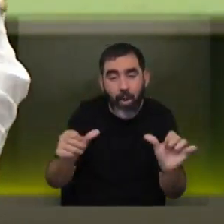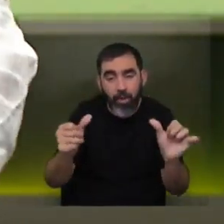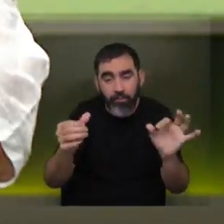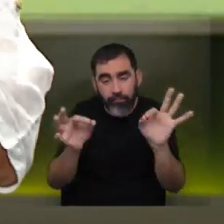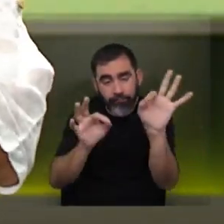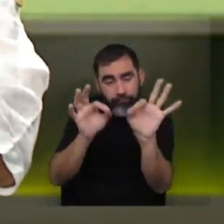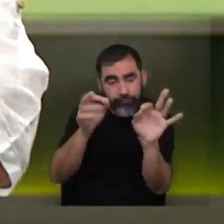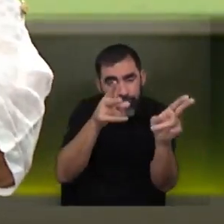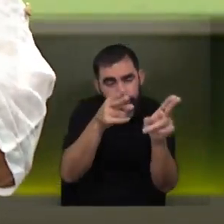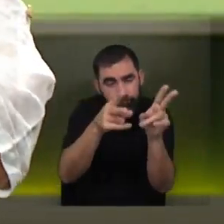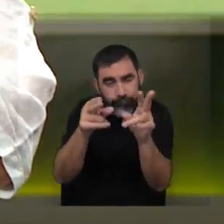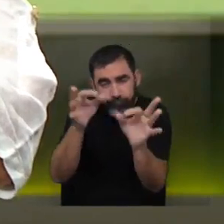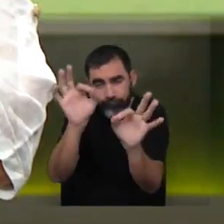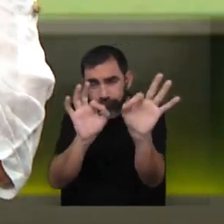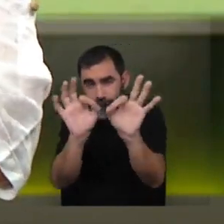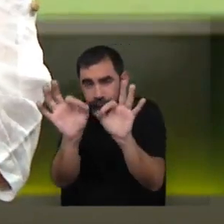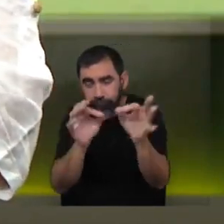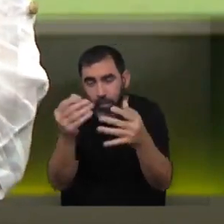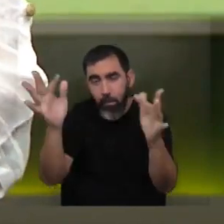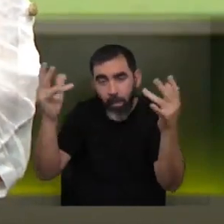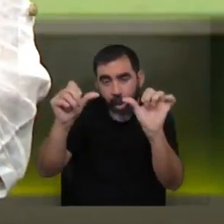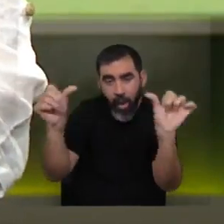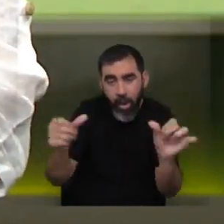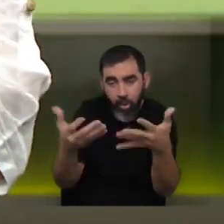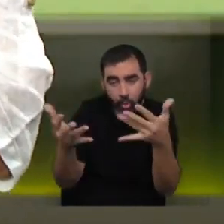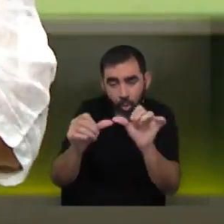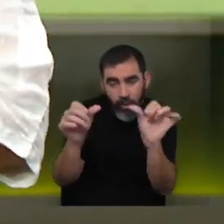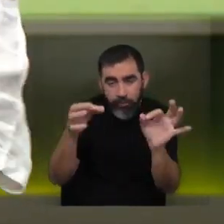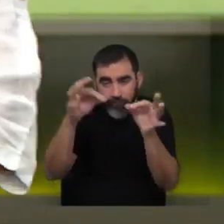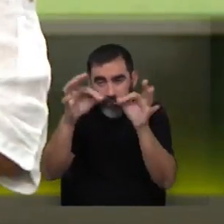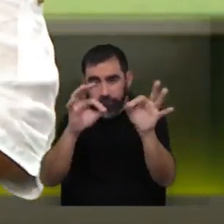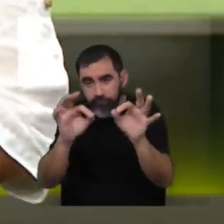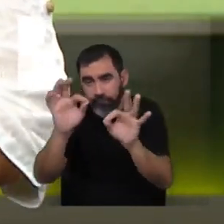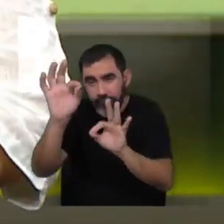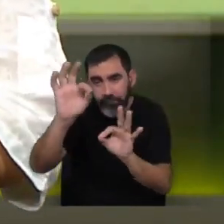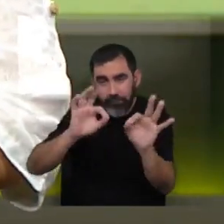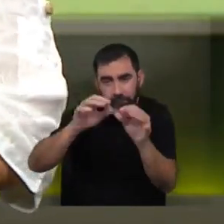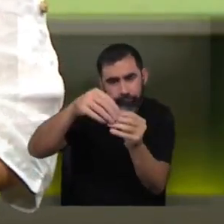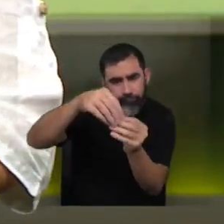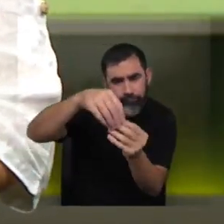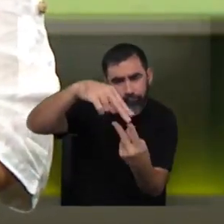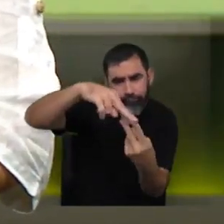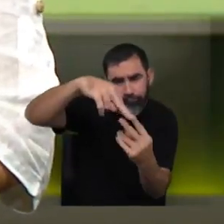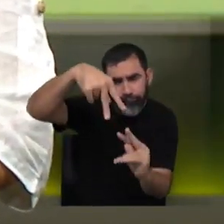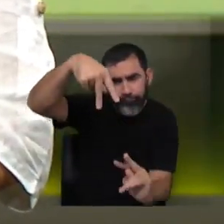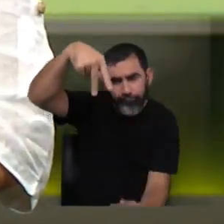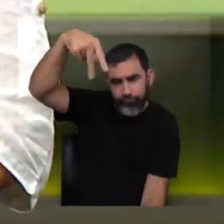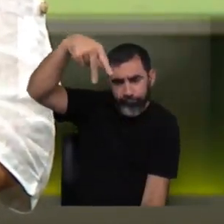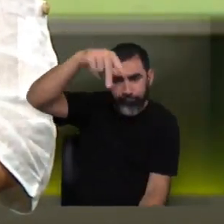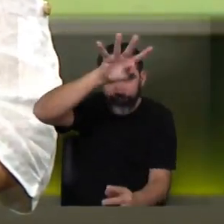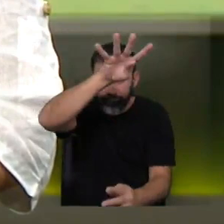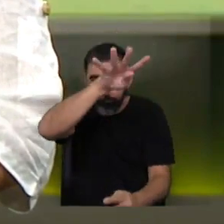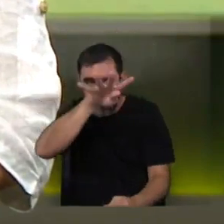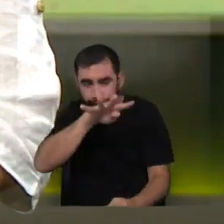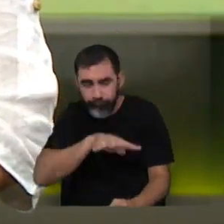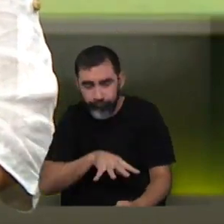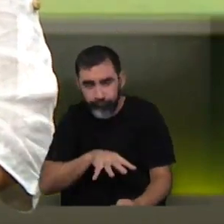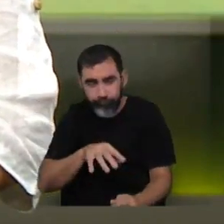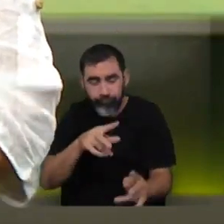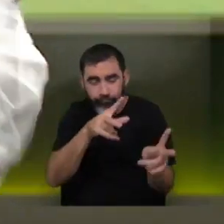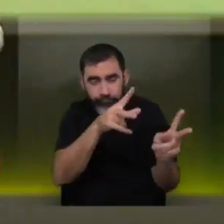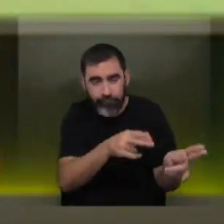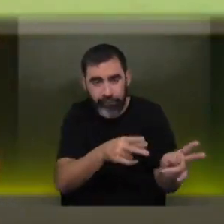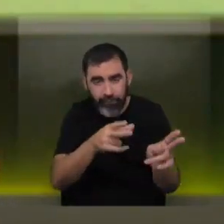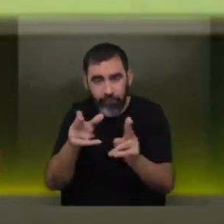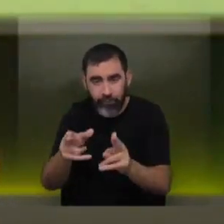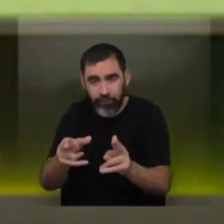que marcar el ADN, había que correrlo en unos geles larguísimos, leer a mano la secuencia